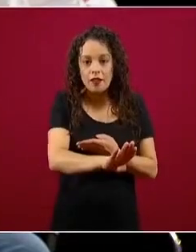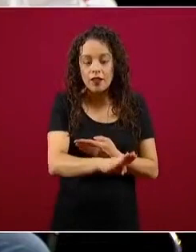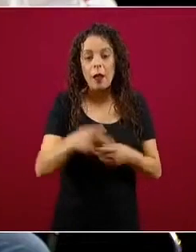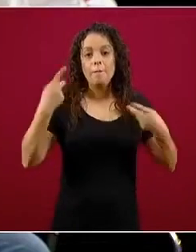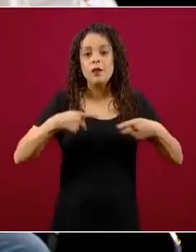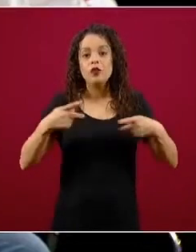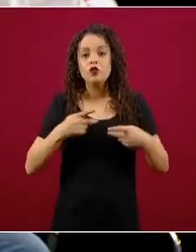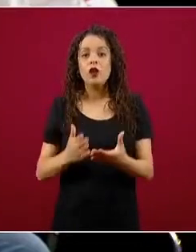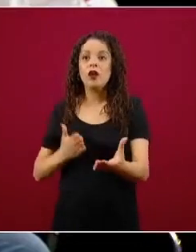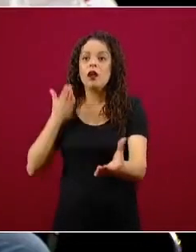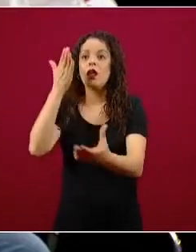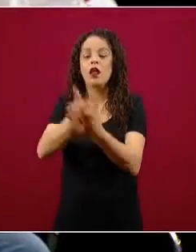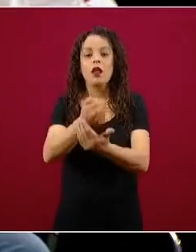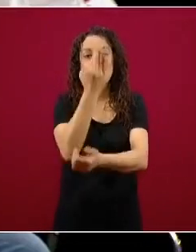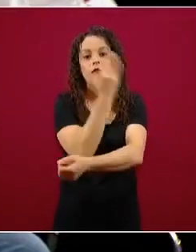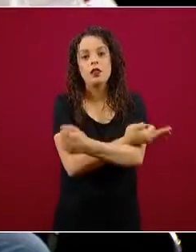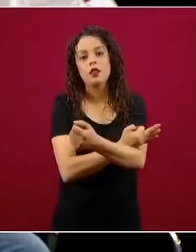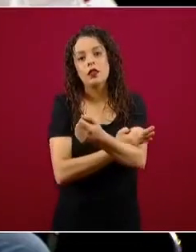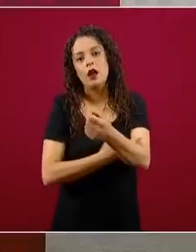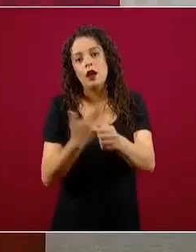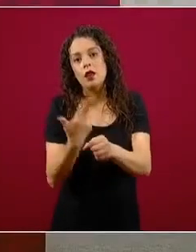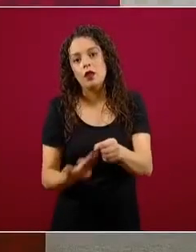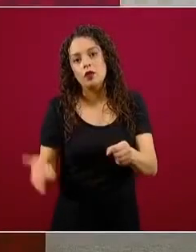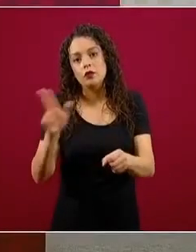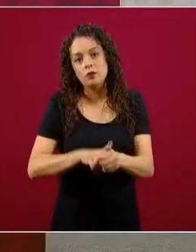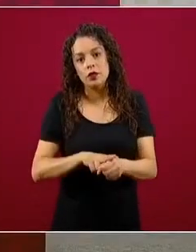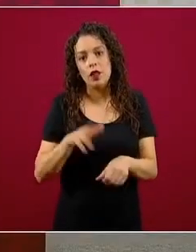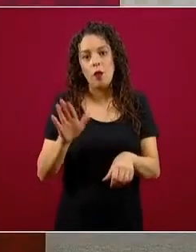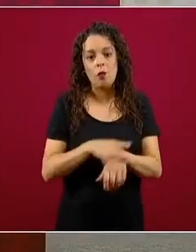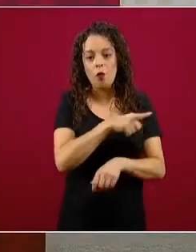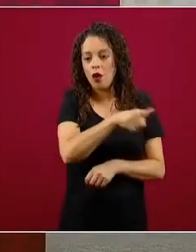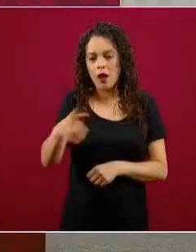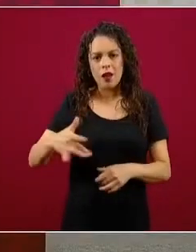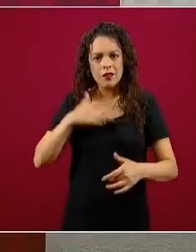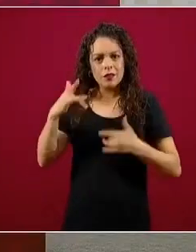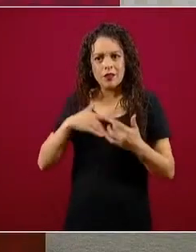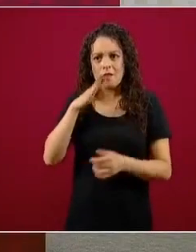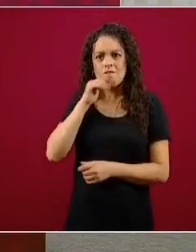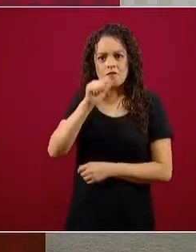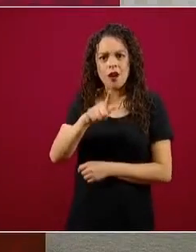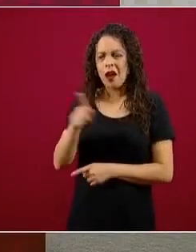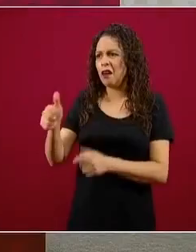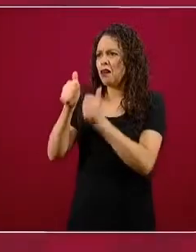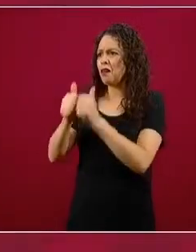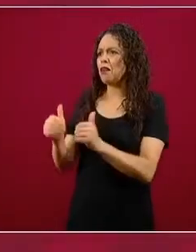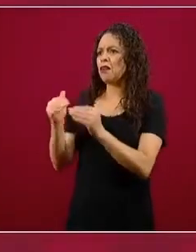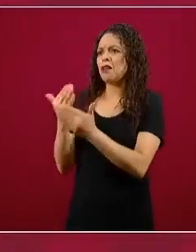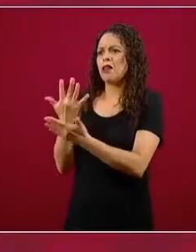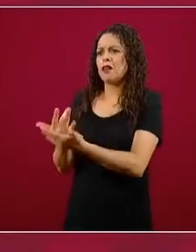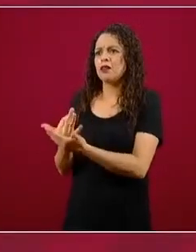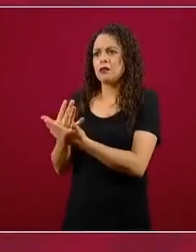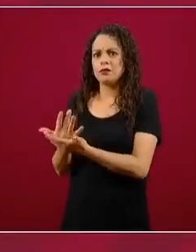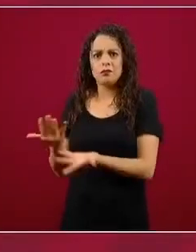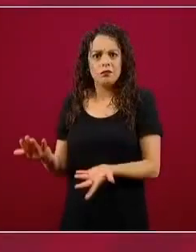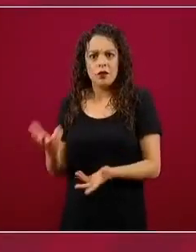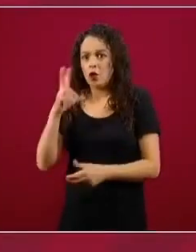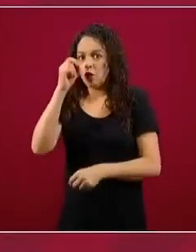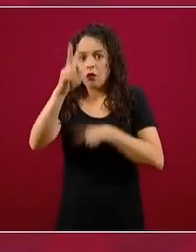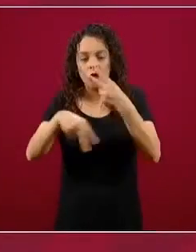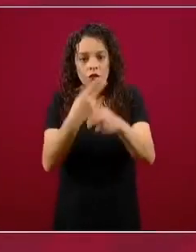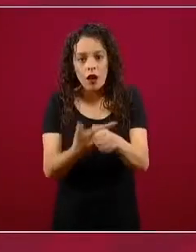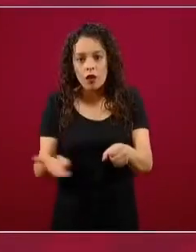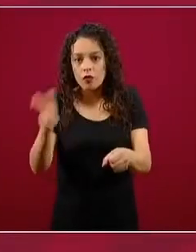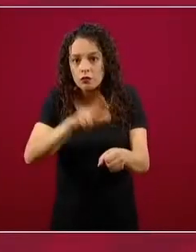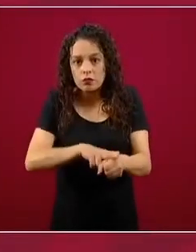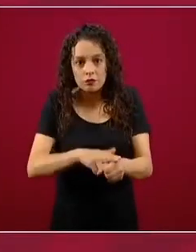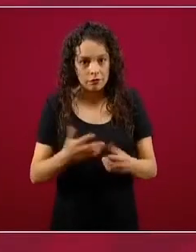hospitales, se esperan, tienen los síntomas de COVID y no van a los hospitales. Las razones son múltiples y yo considero que todas